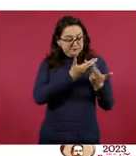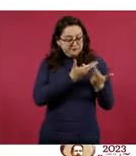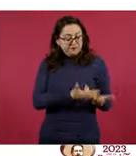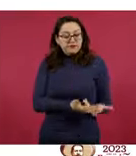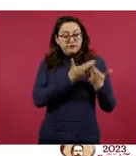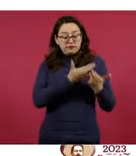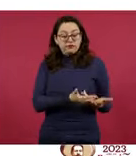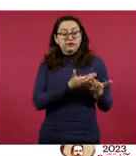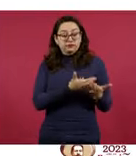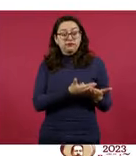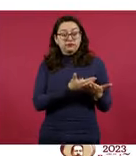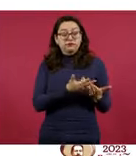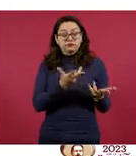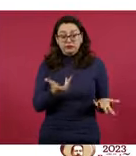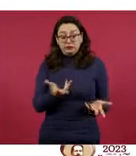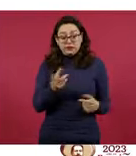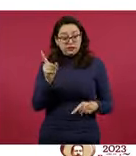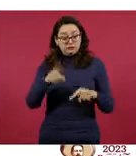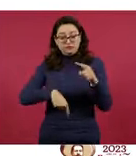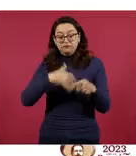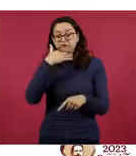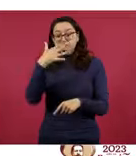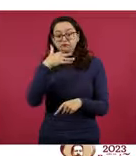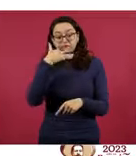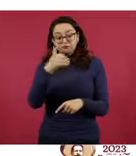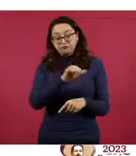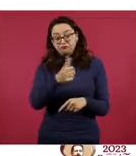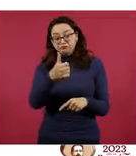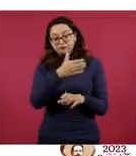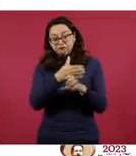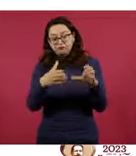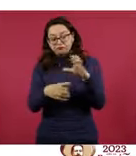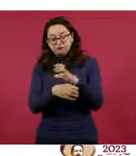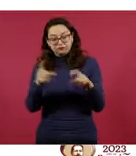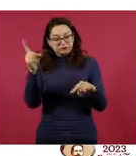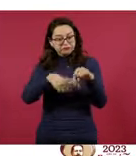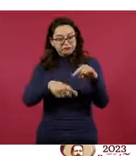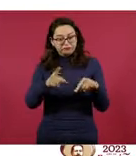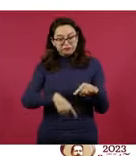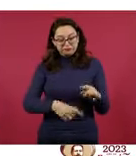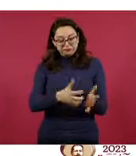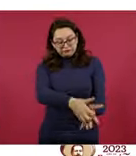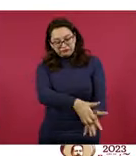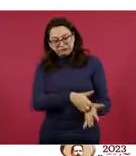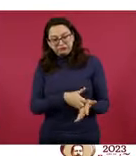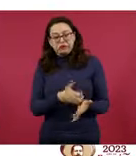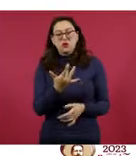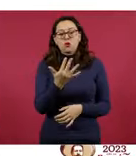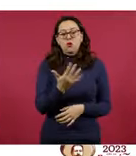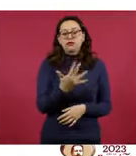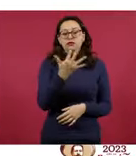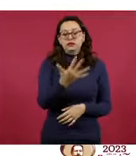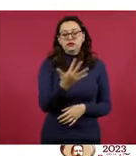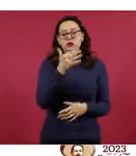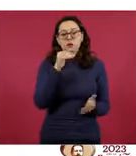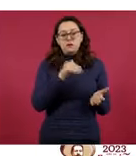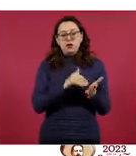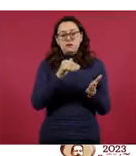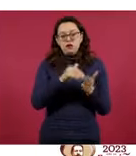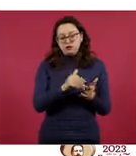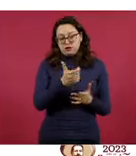al control de la corrupción y desde luego a muchas otras variables de 55 mil millones de pesos del gobierno